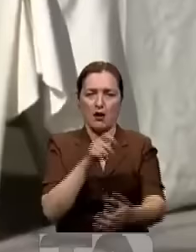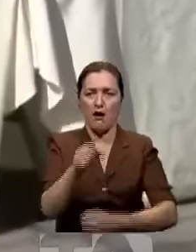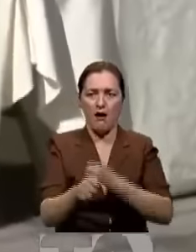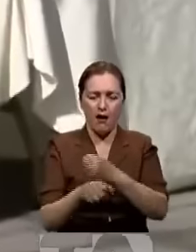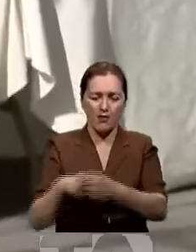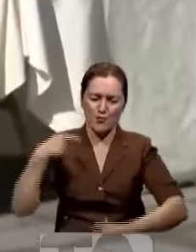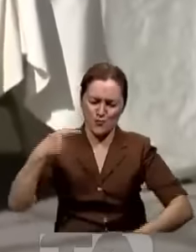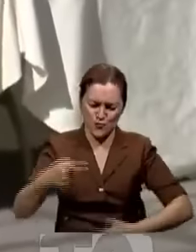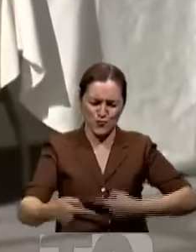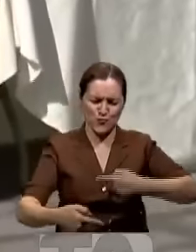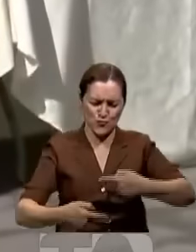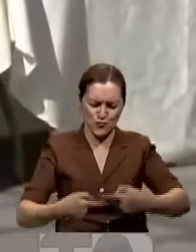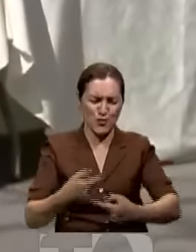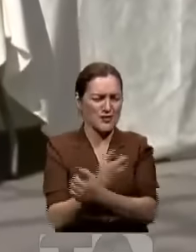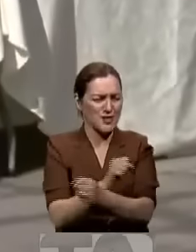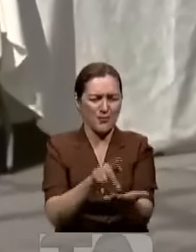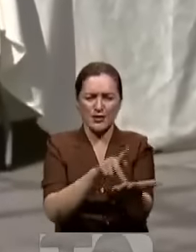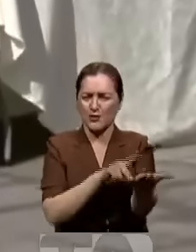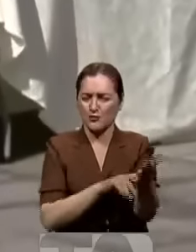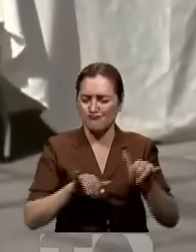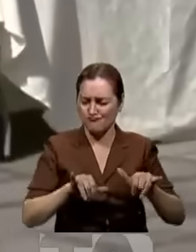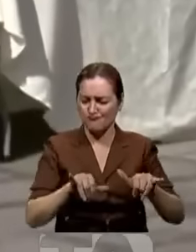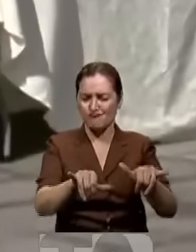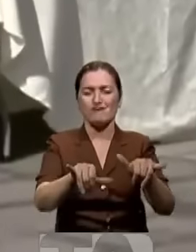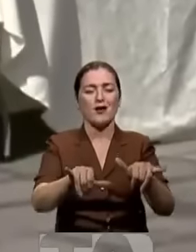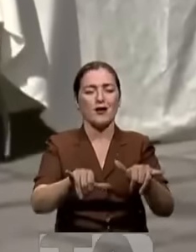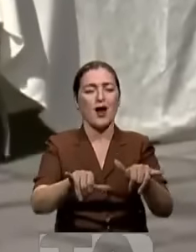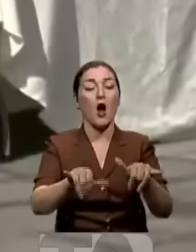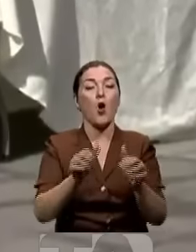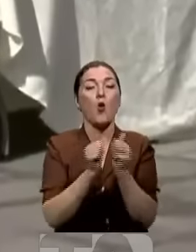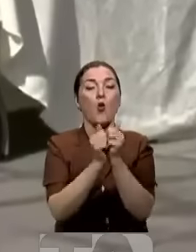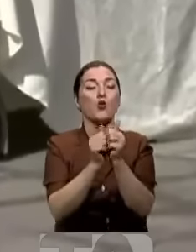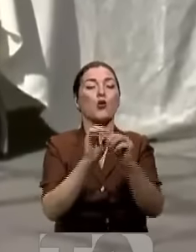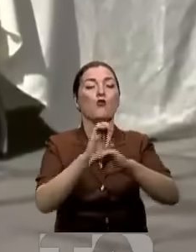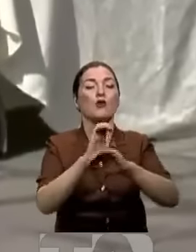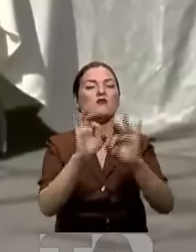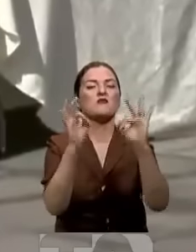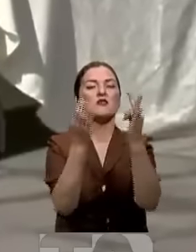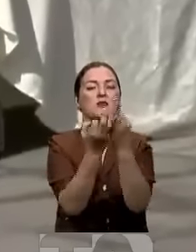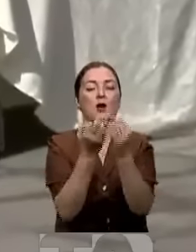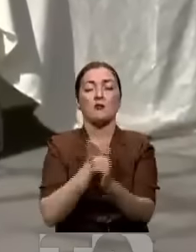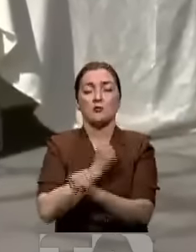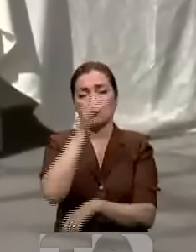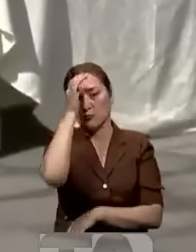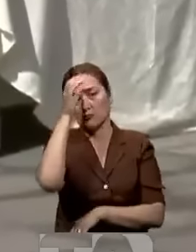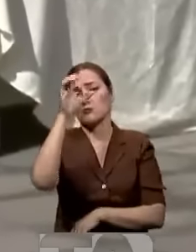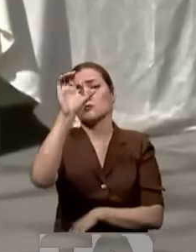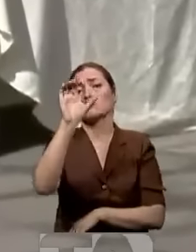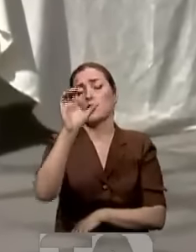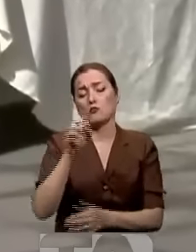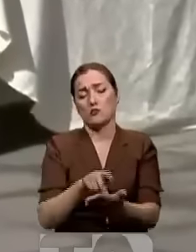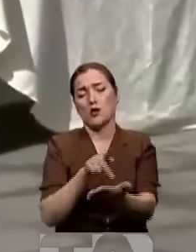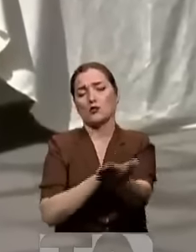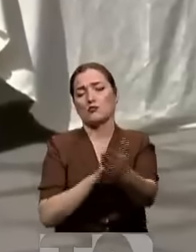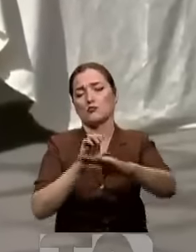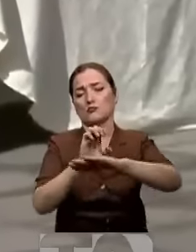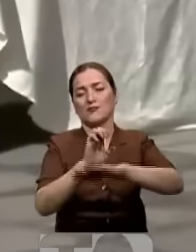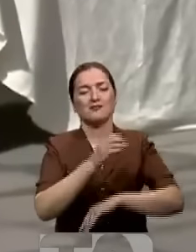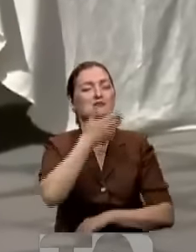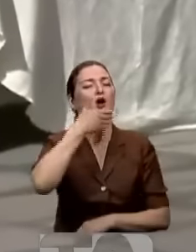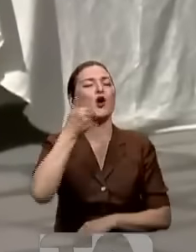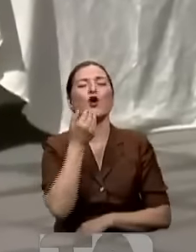seguir rescatando, esto que nos une a los ecuatorianos, a toda la familia. Así es parte de nuestra cultura, de nuestras tradiciones, y qué